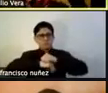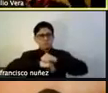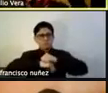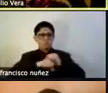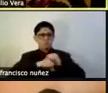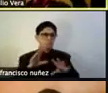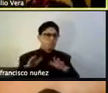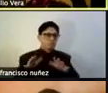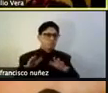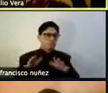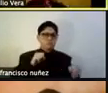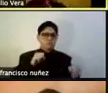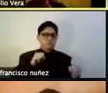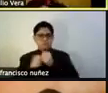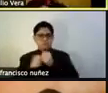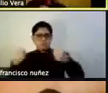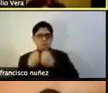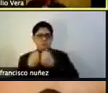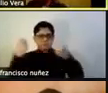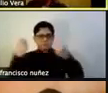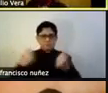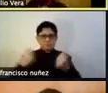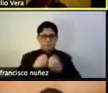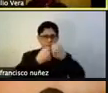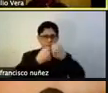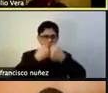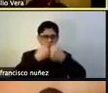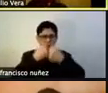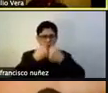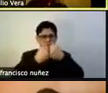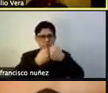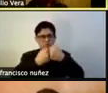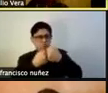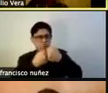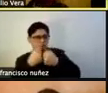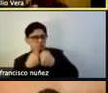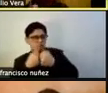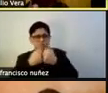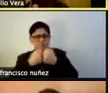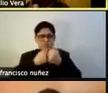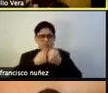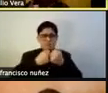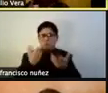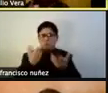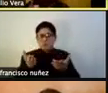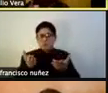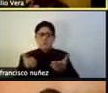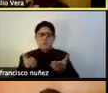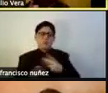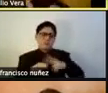puedan producirla. Y claro,